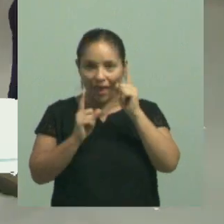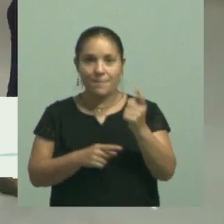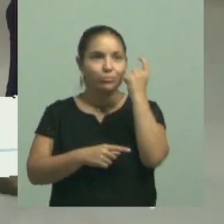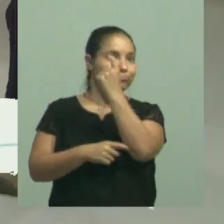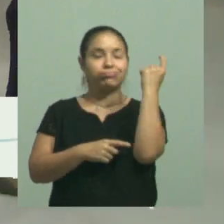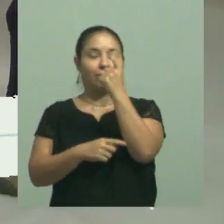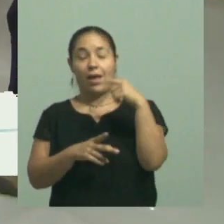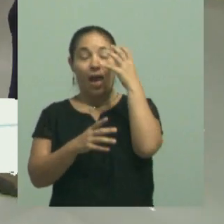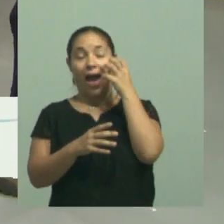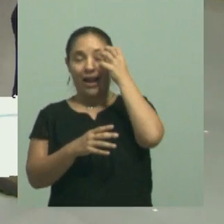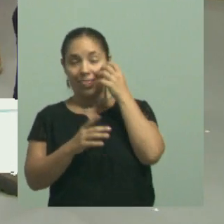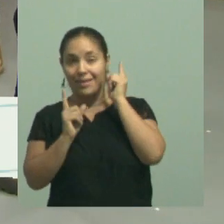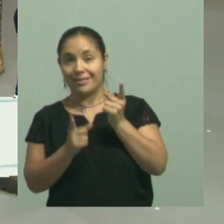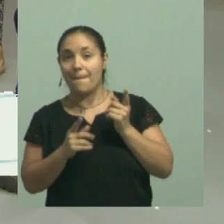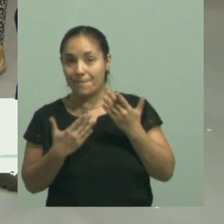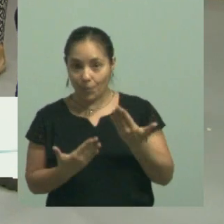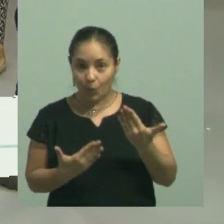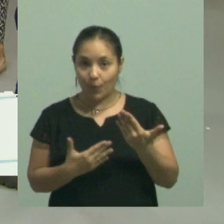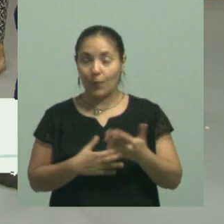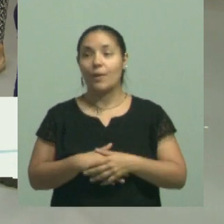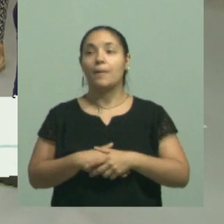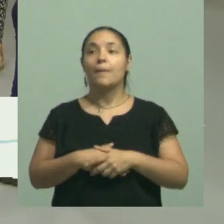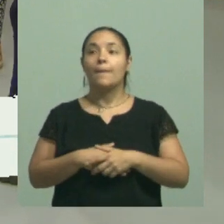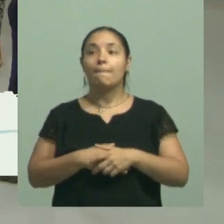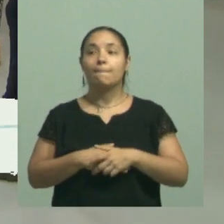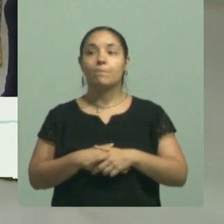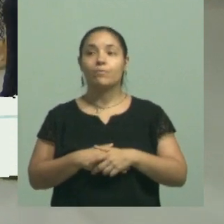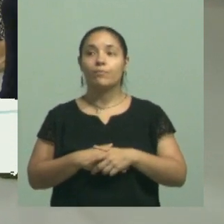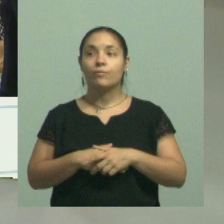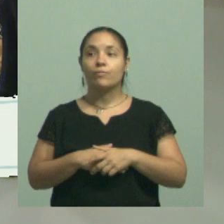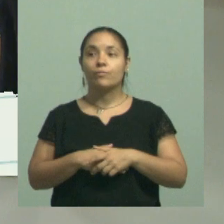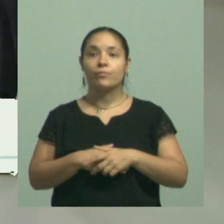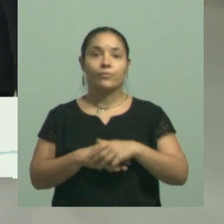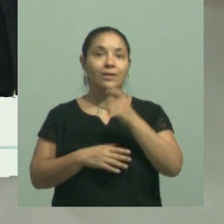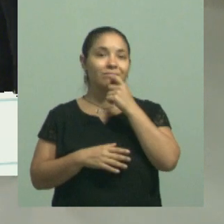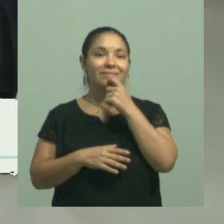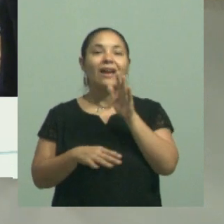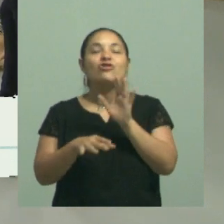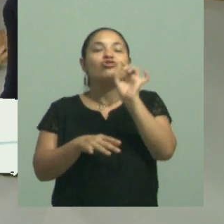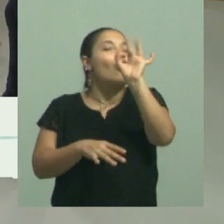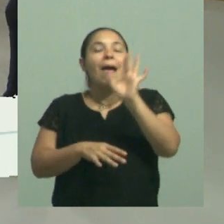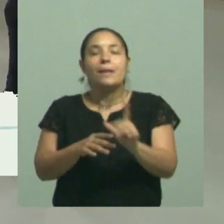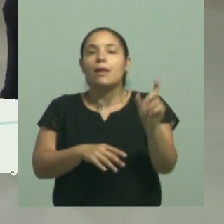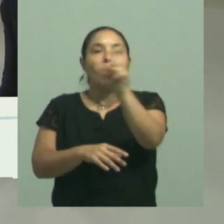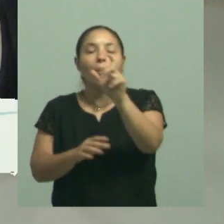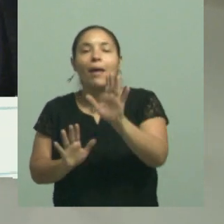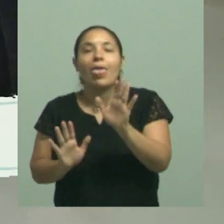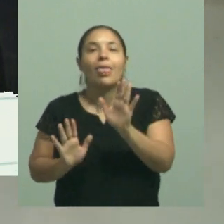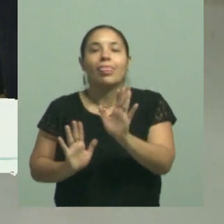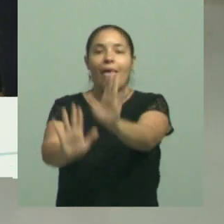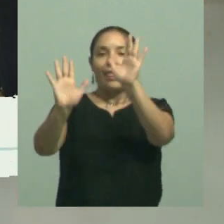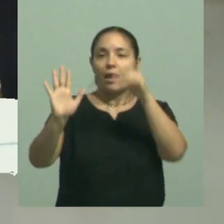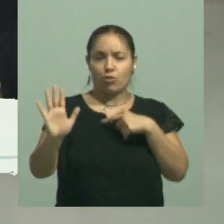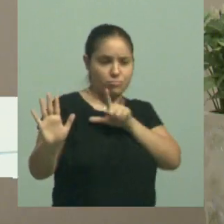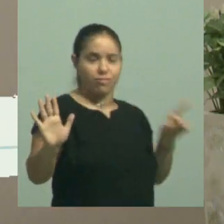intentás. Que en ese momento lo disuadís. Y tu idea, como nosotros decimos, es siempre detenerlo para poder salir corriendo. Claro. No y pedir quedarme. Ayuda siempre, ¿no? Bueno,